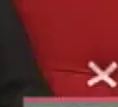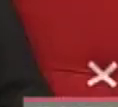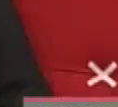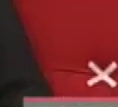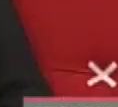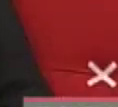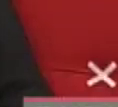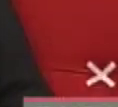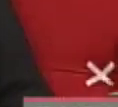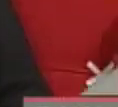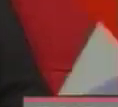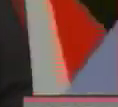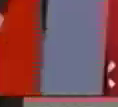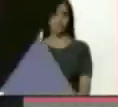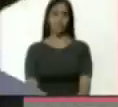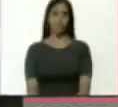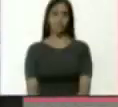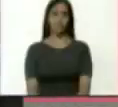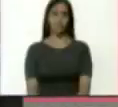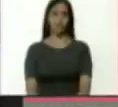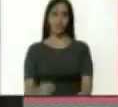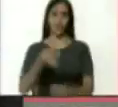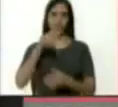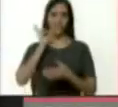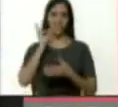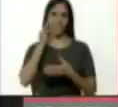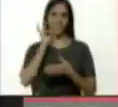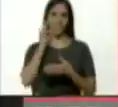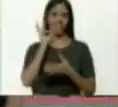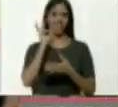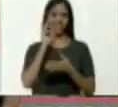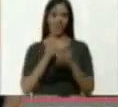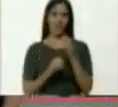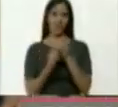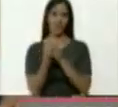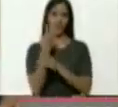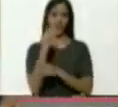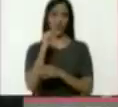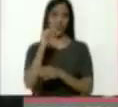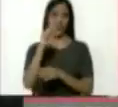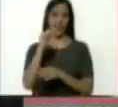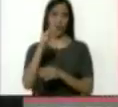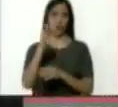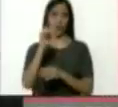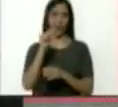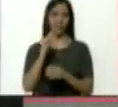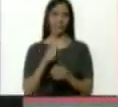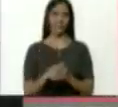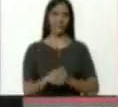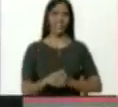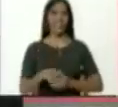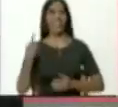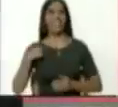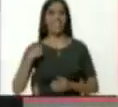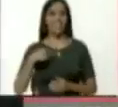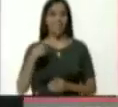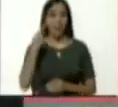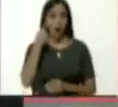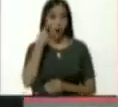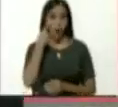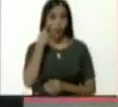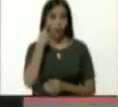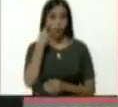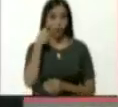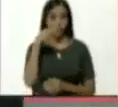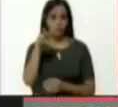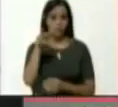Con este cafecito. Flor de Arauca, Flor de Arauca. El que tenga ojos, que